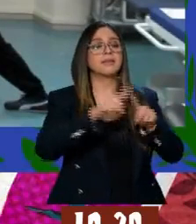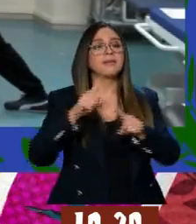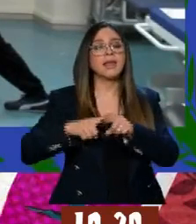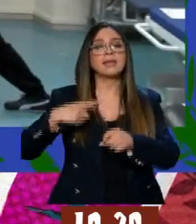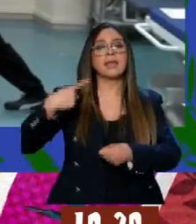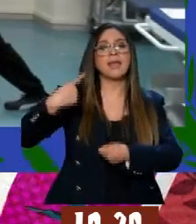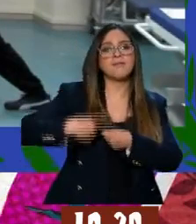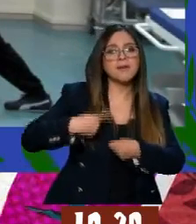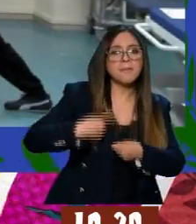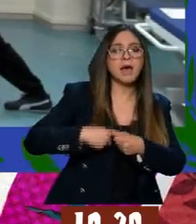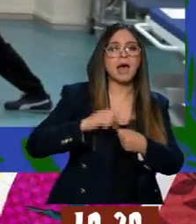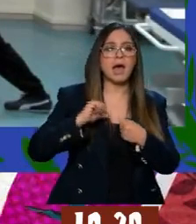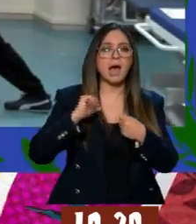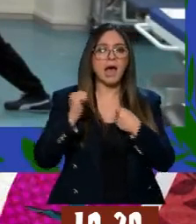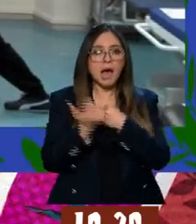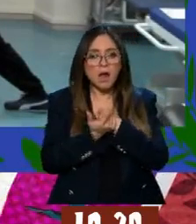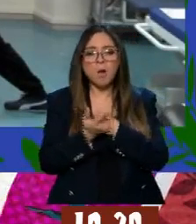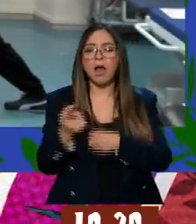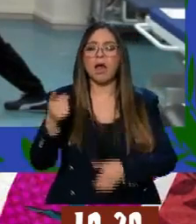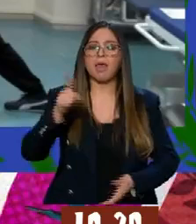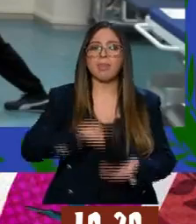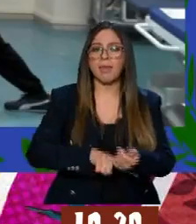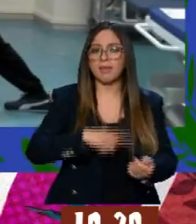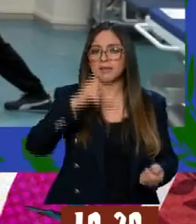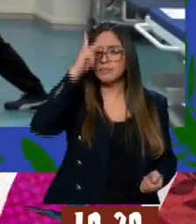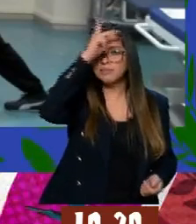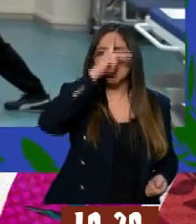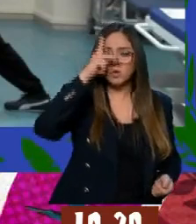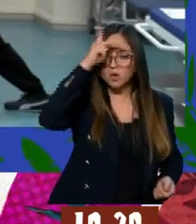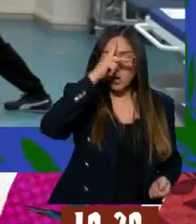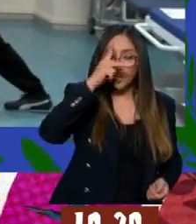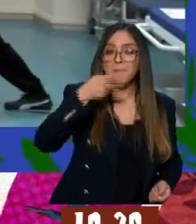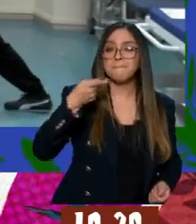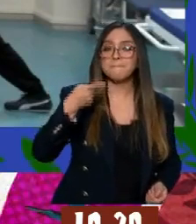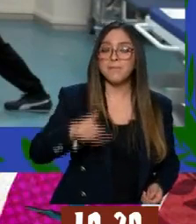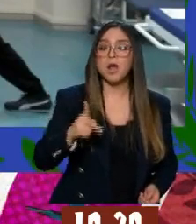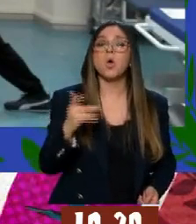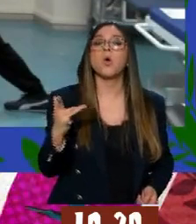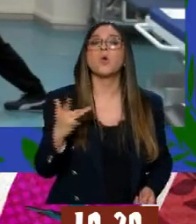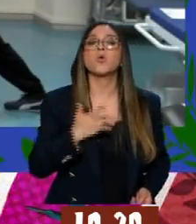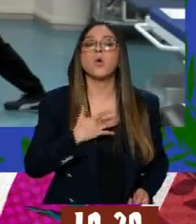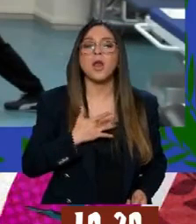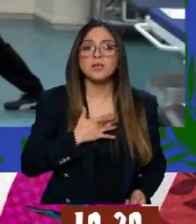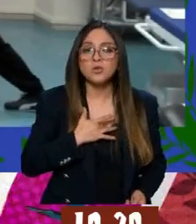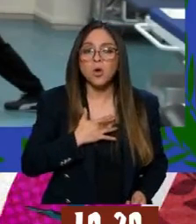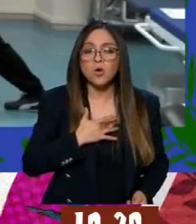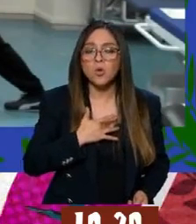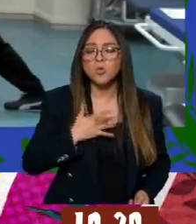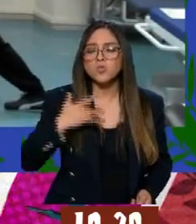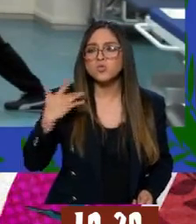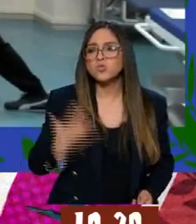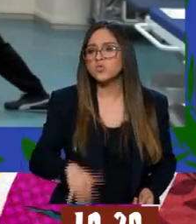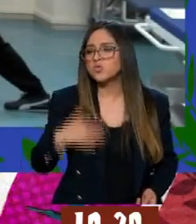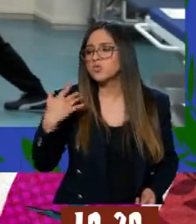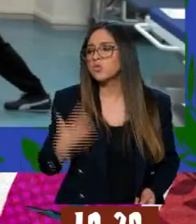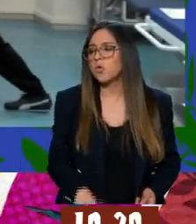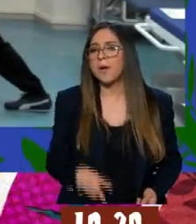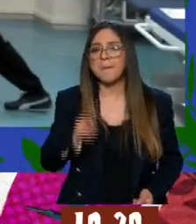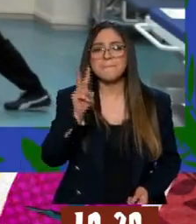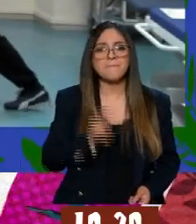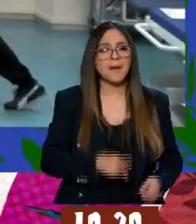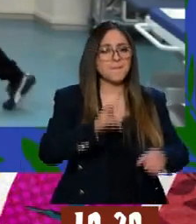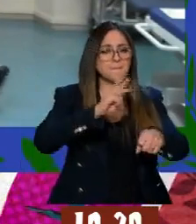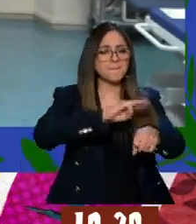un componente psicológico, pero el corazón justamente decíamos es un órgano magno, es un